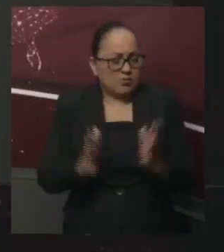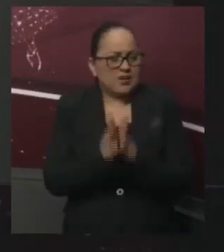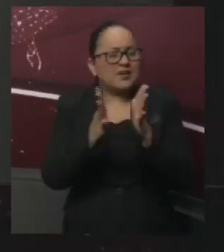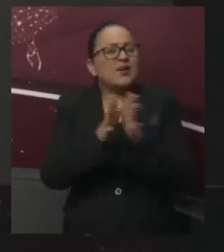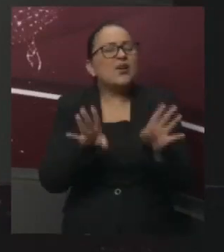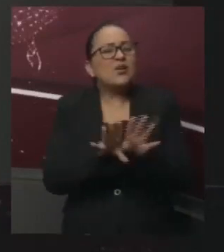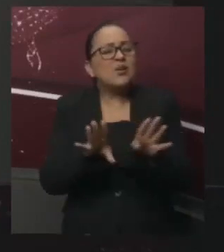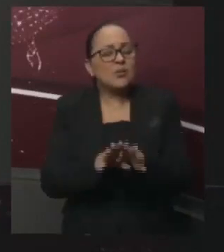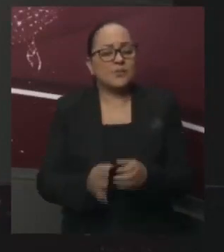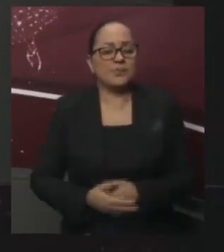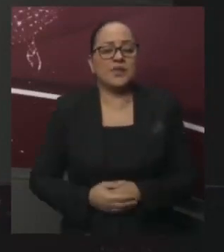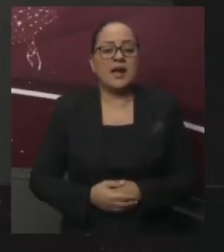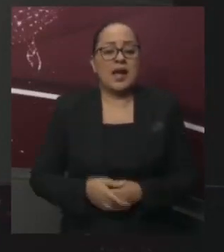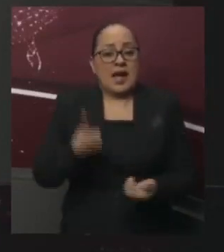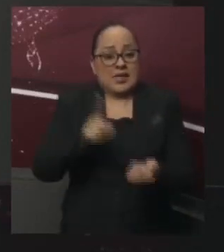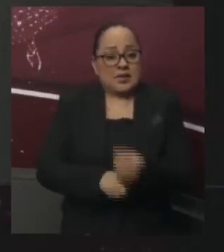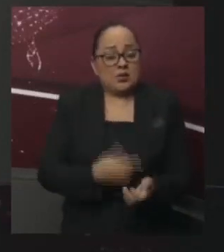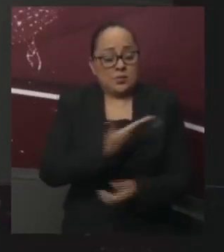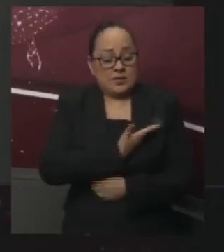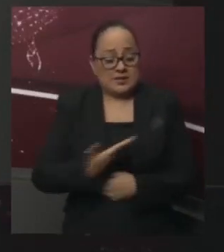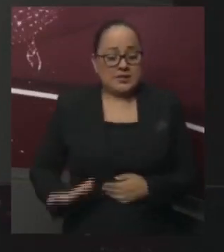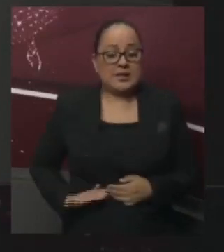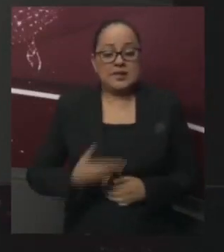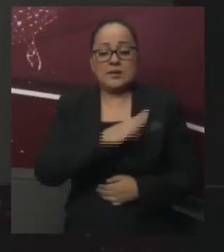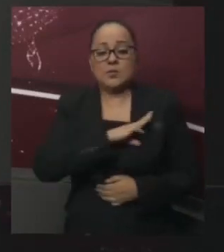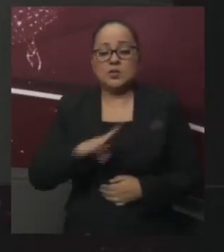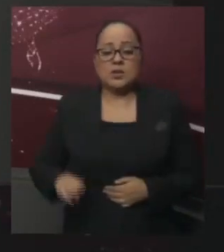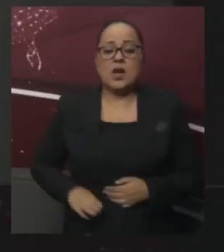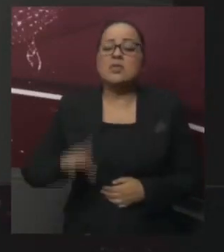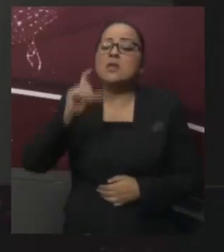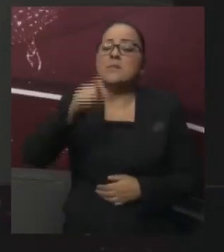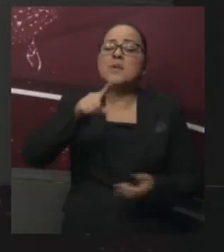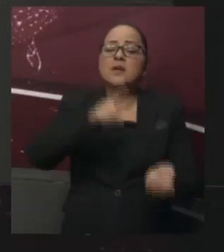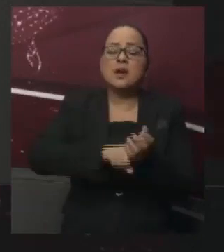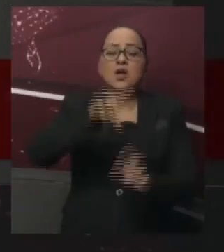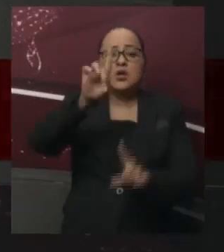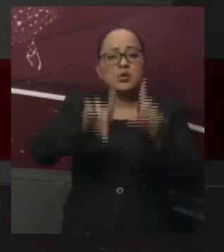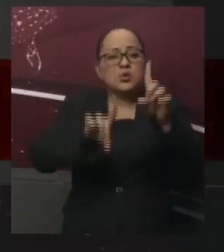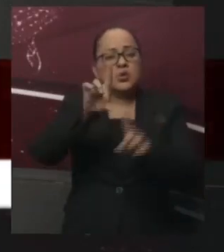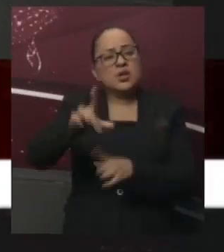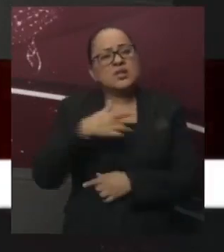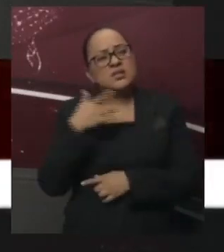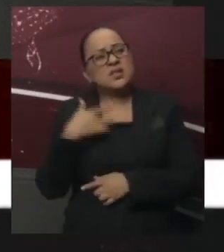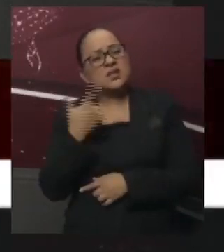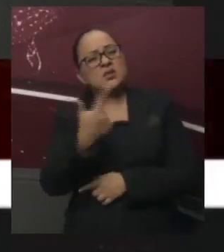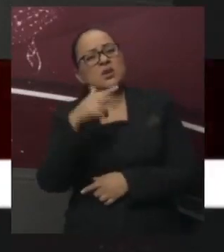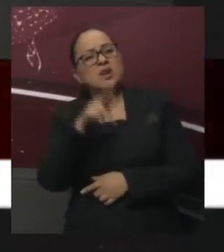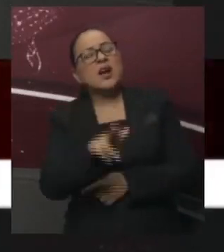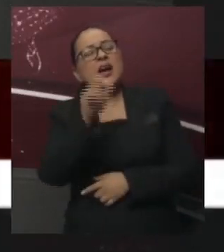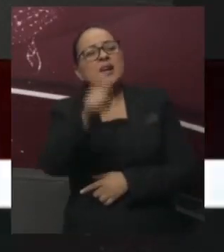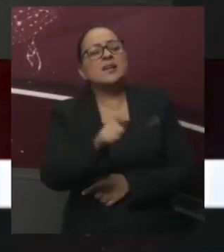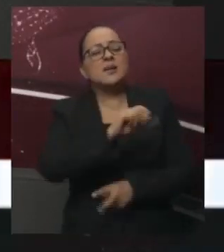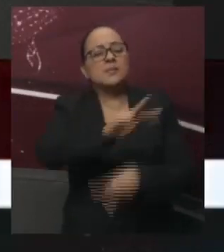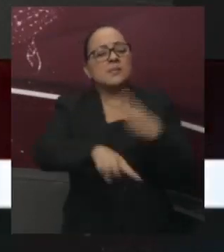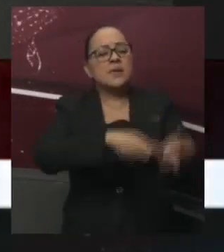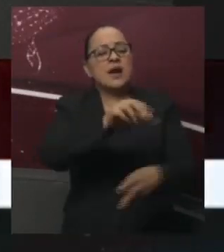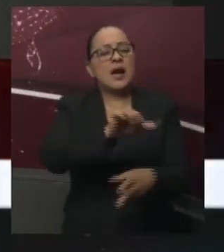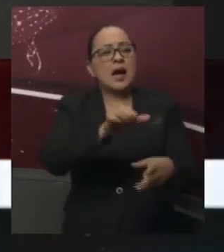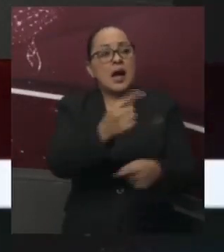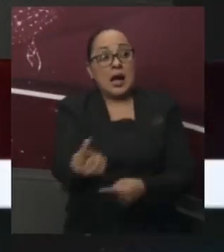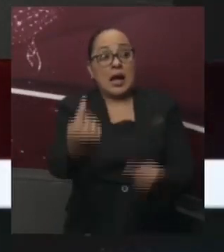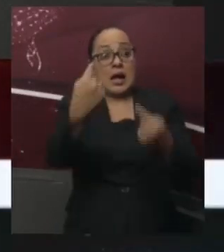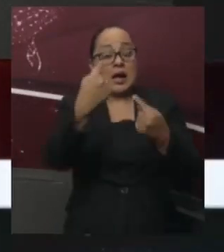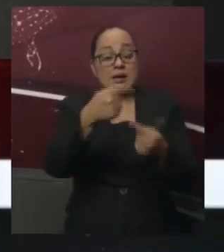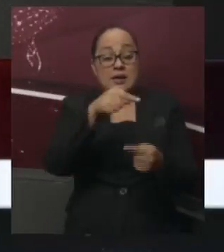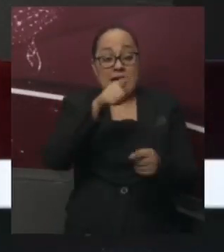los presidentes municipales también tienen muchas dudas. Muchos creen que la Guardia Nacional se va a poner a órdenes de ellos, eso